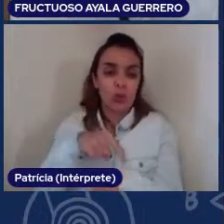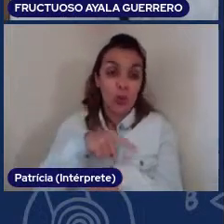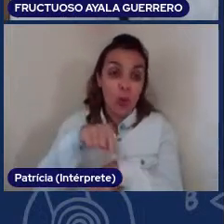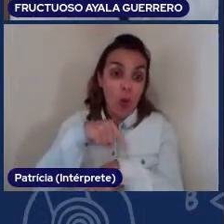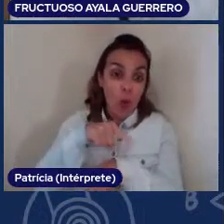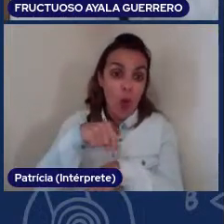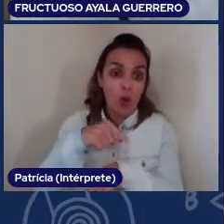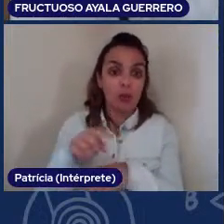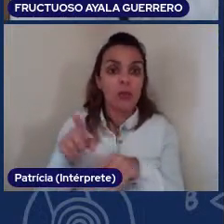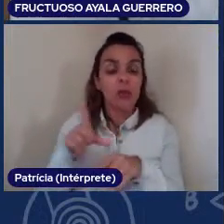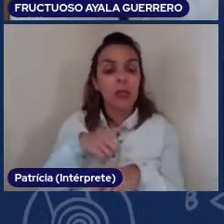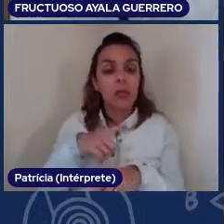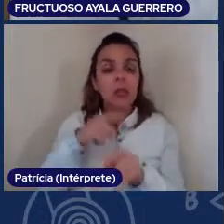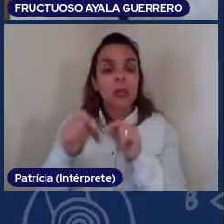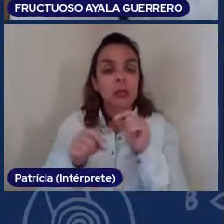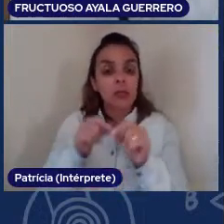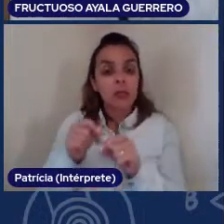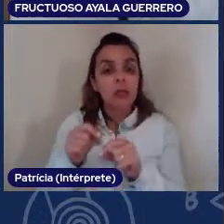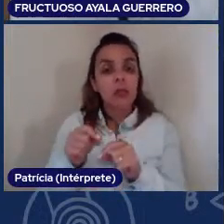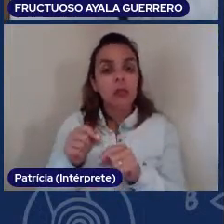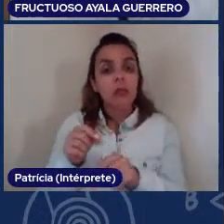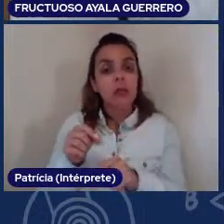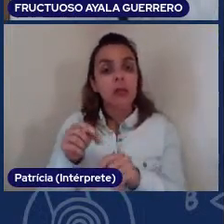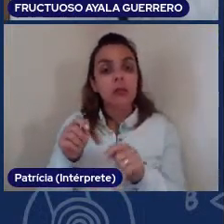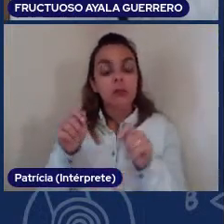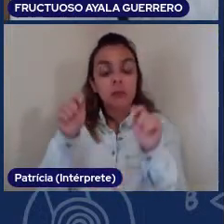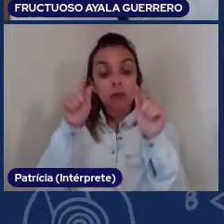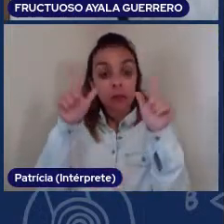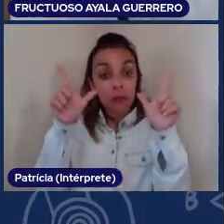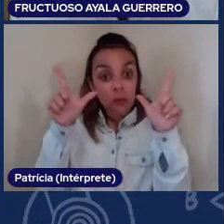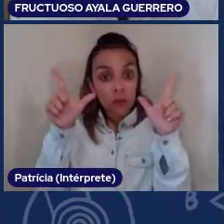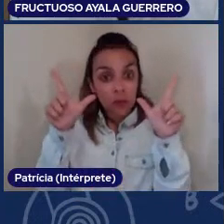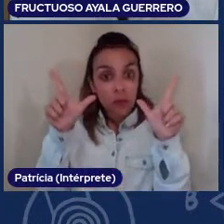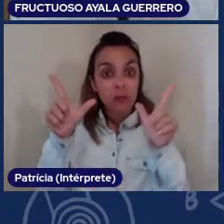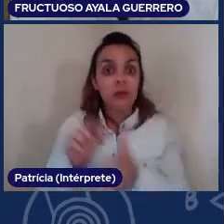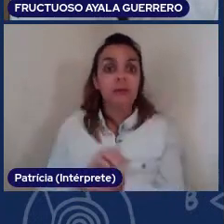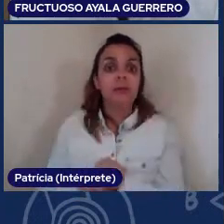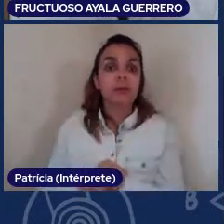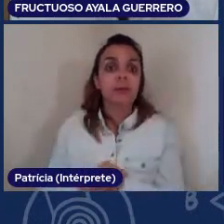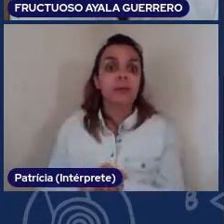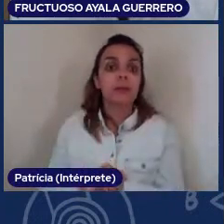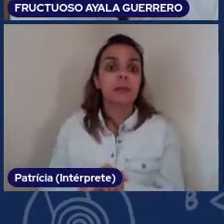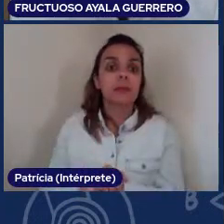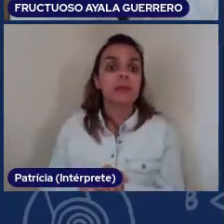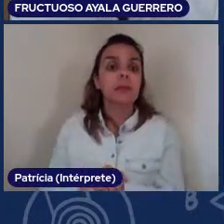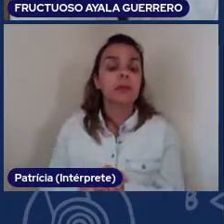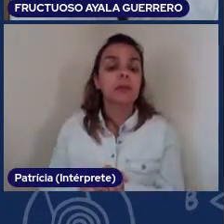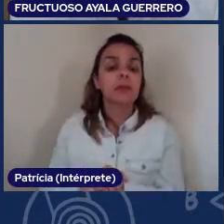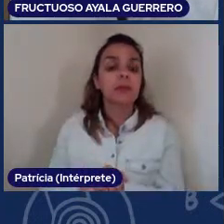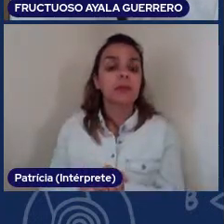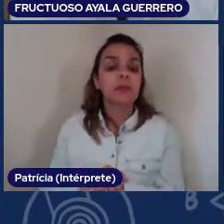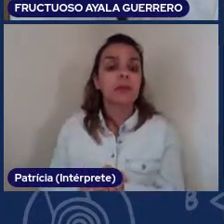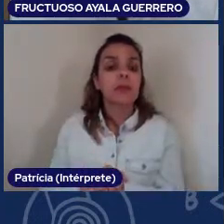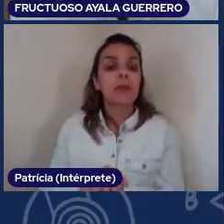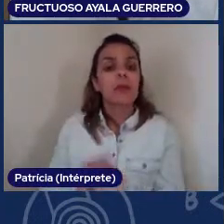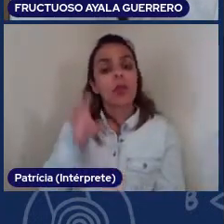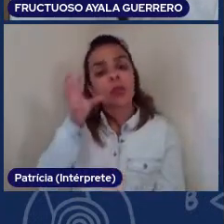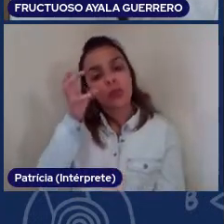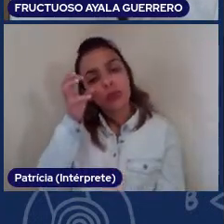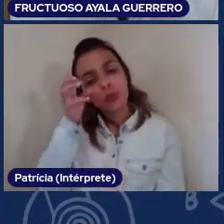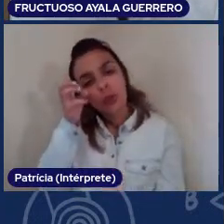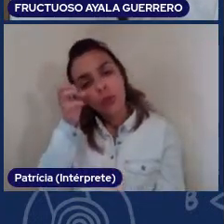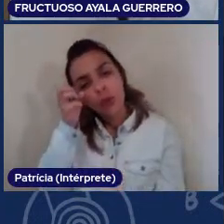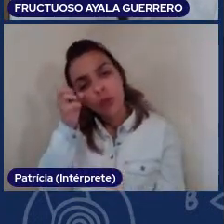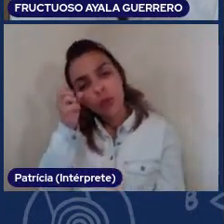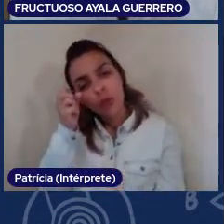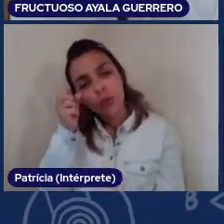eje tenemos los niveles de vigilancia. Noten, empezamos en vigilia y luego sueño MOR,